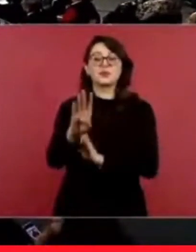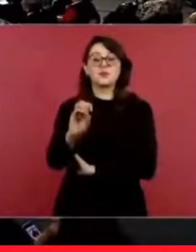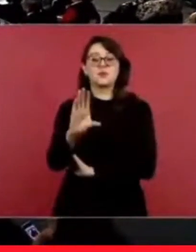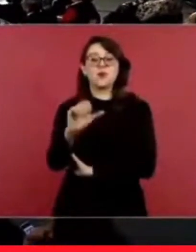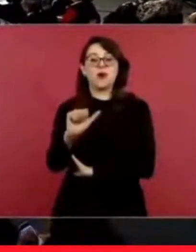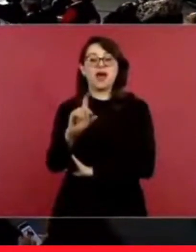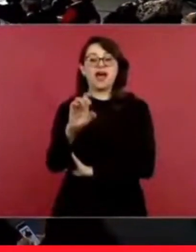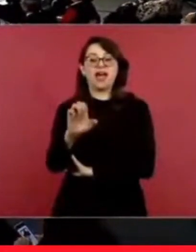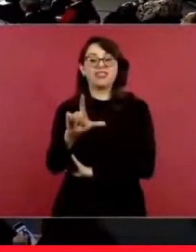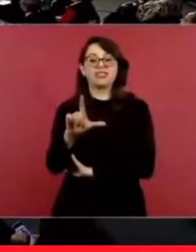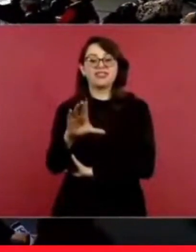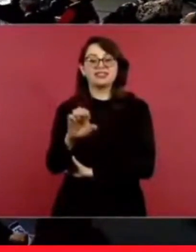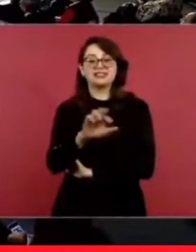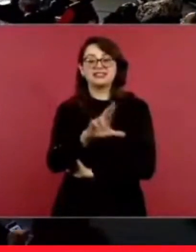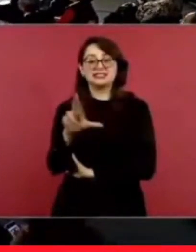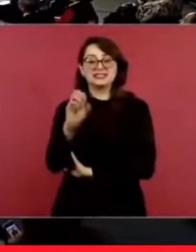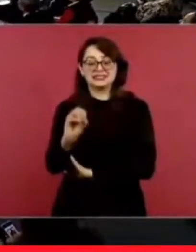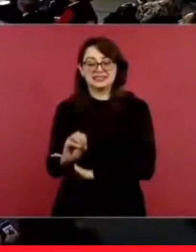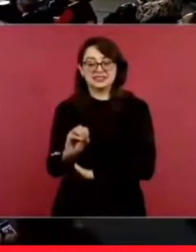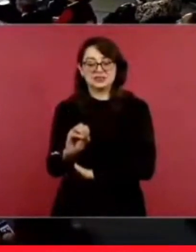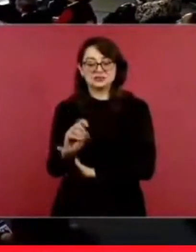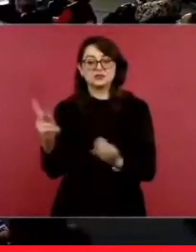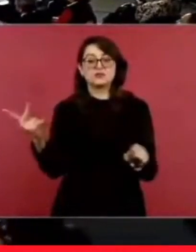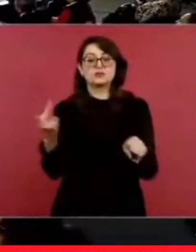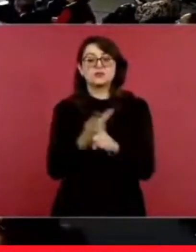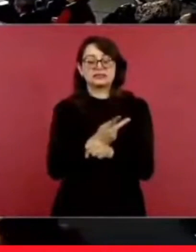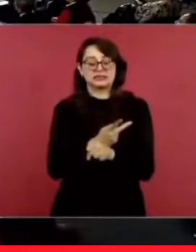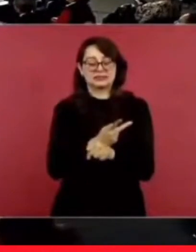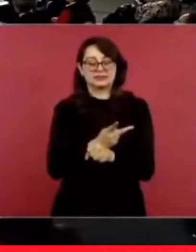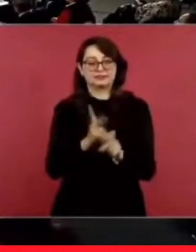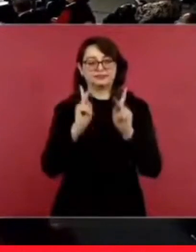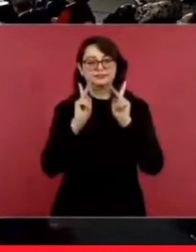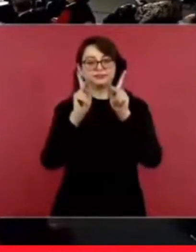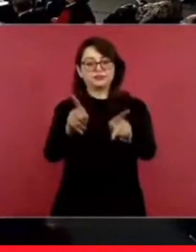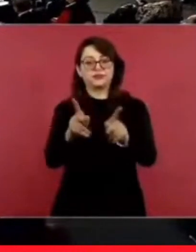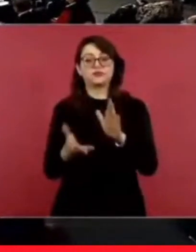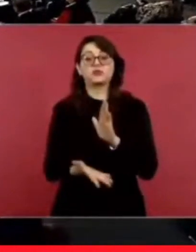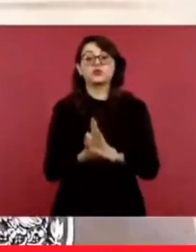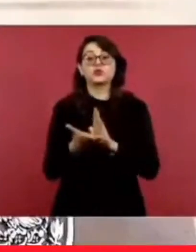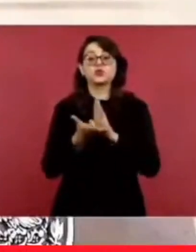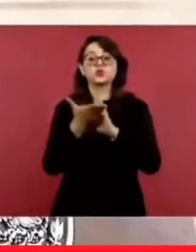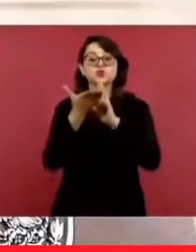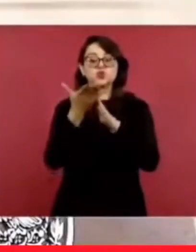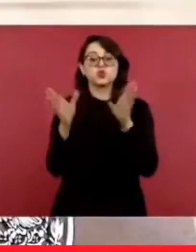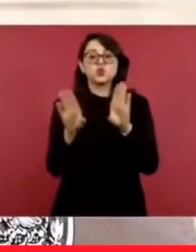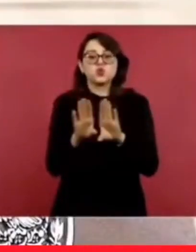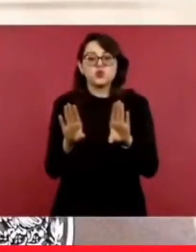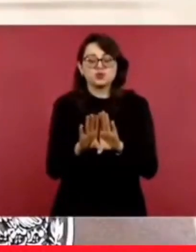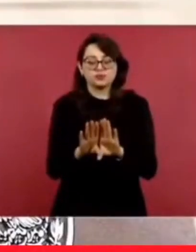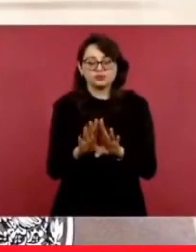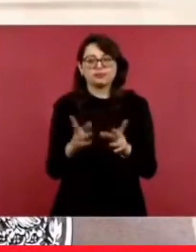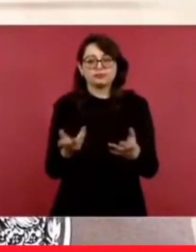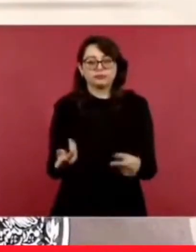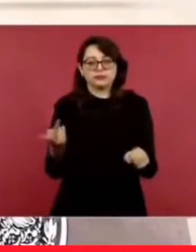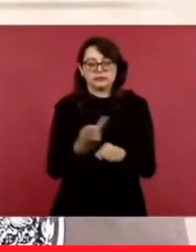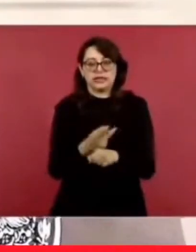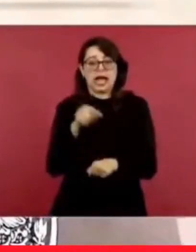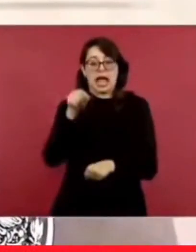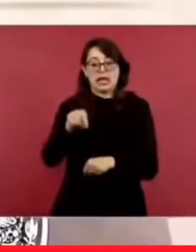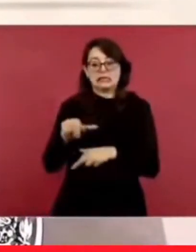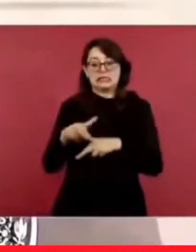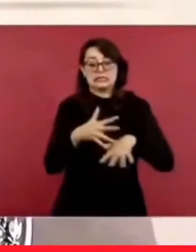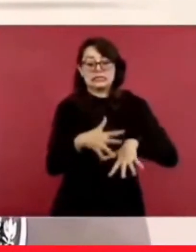un diseño y fue construido con el principio de que el símbolo de un puente tan importante que